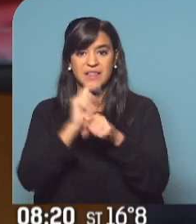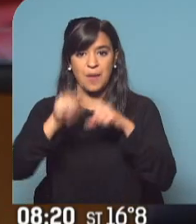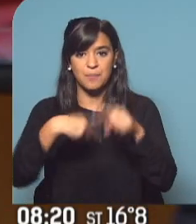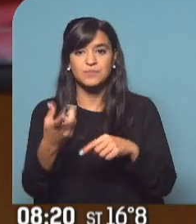va a hacer